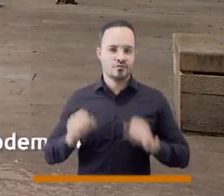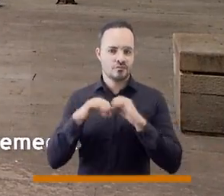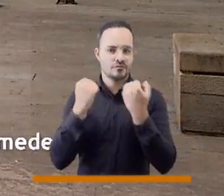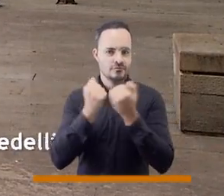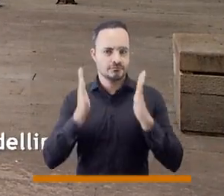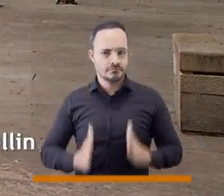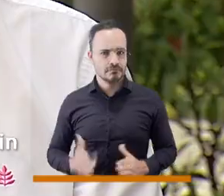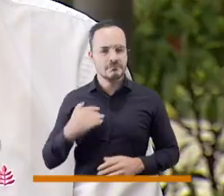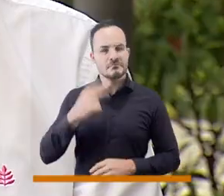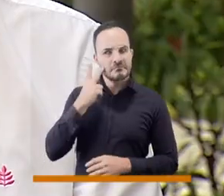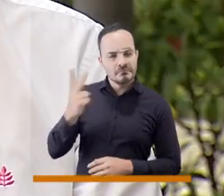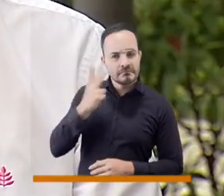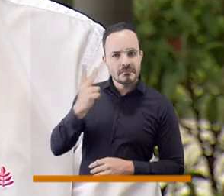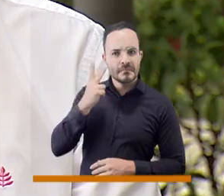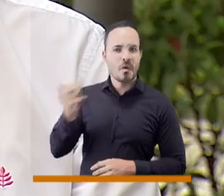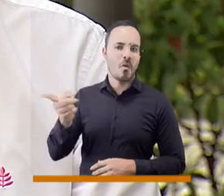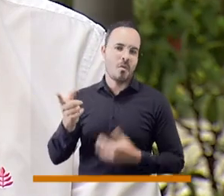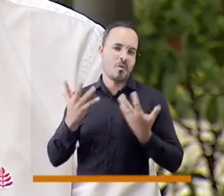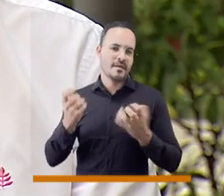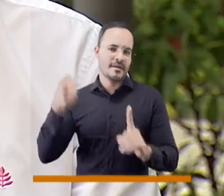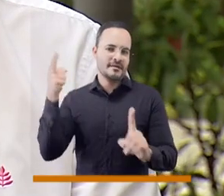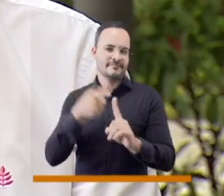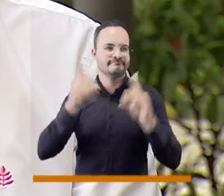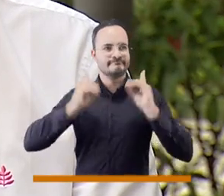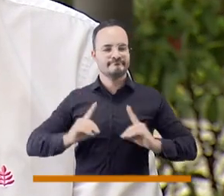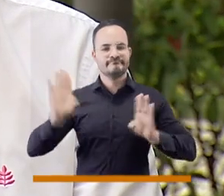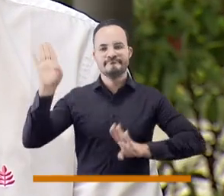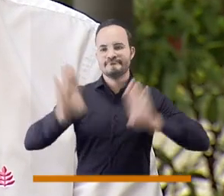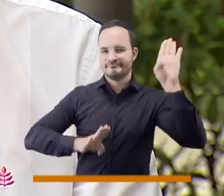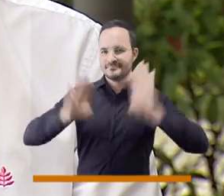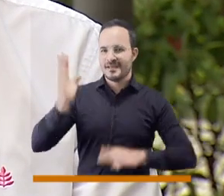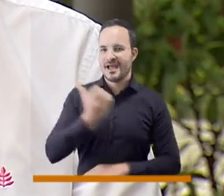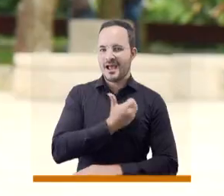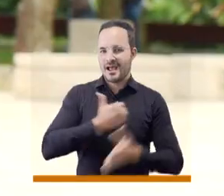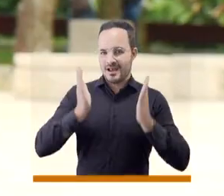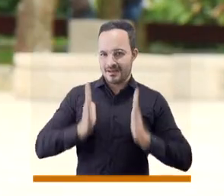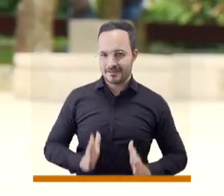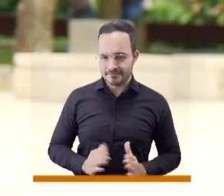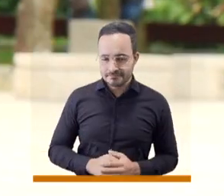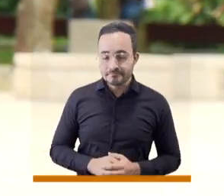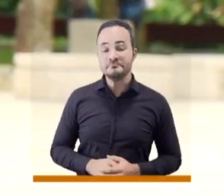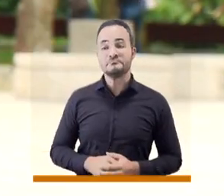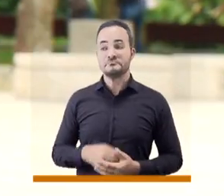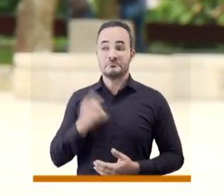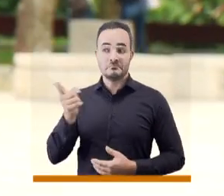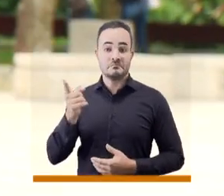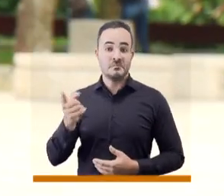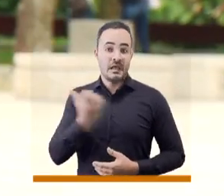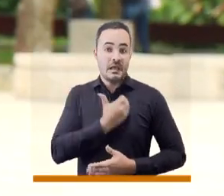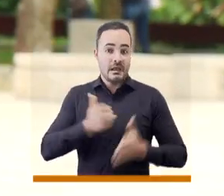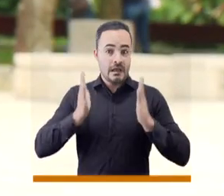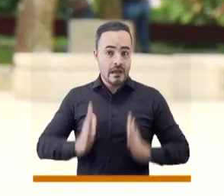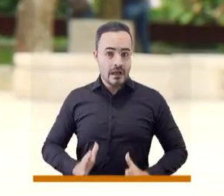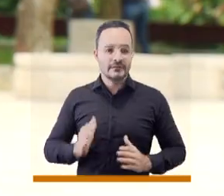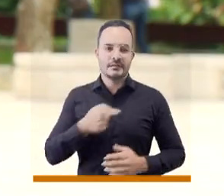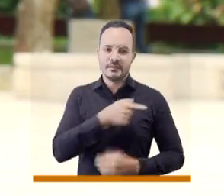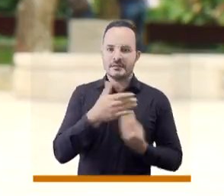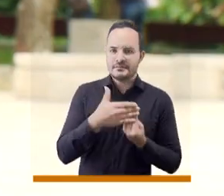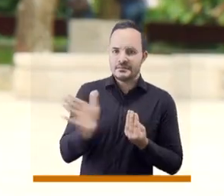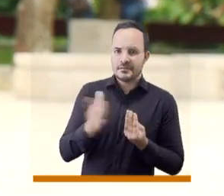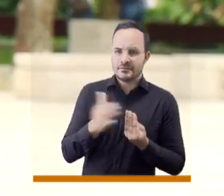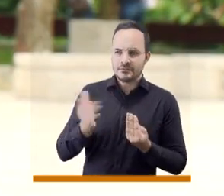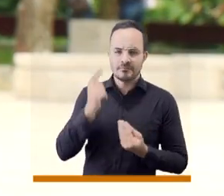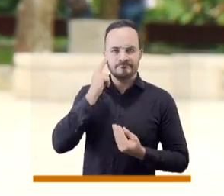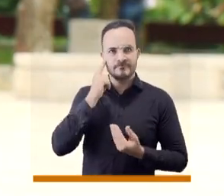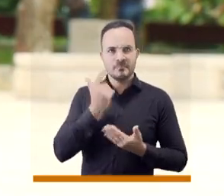las redes sociales adelantando su campaña electoral y desde las opciones que su partido, el Centro Democrático, le